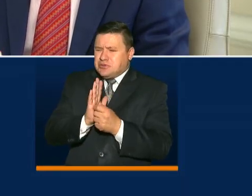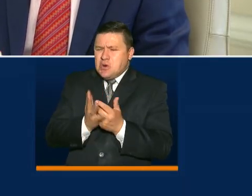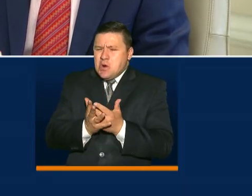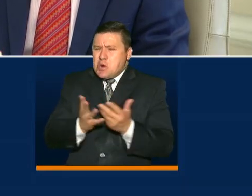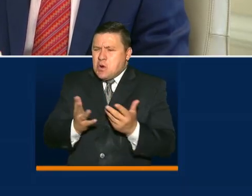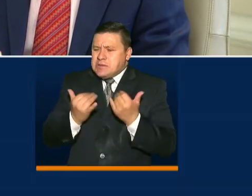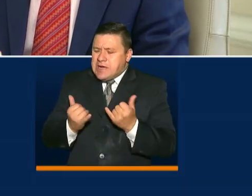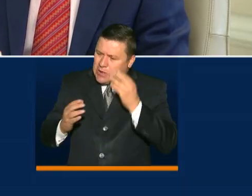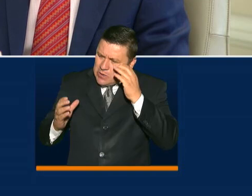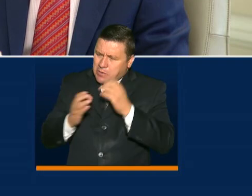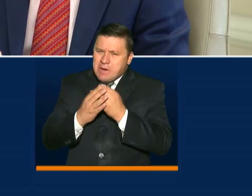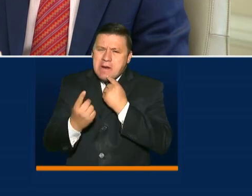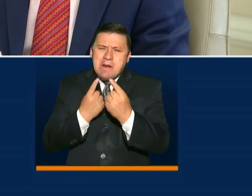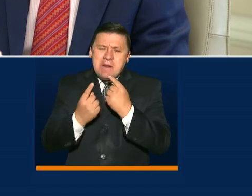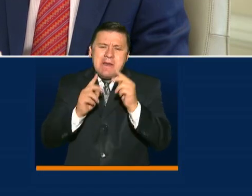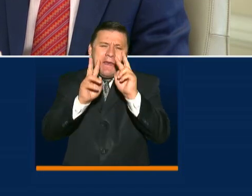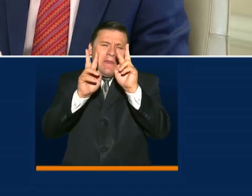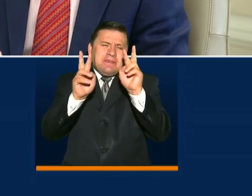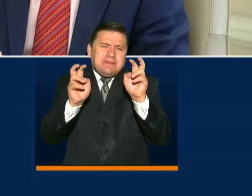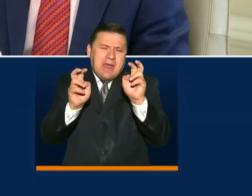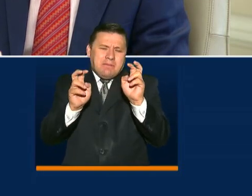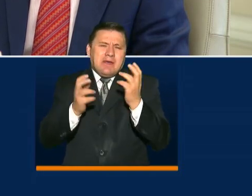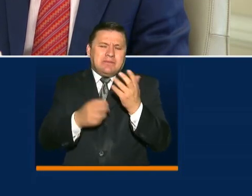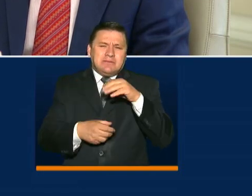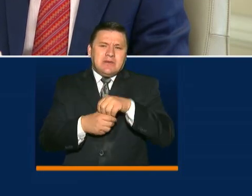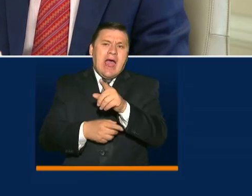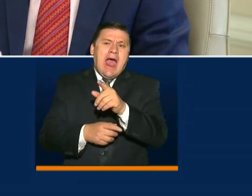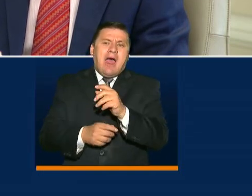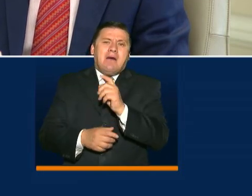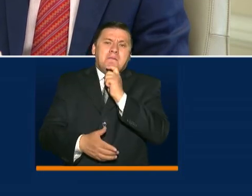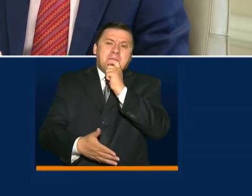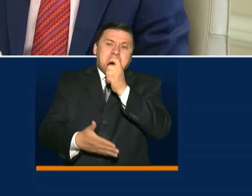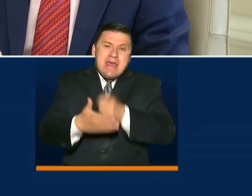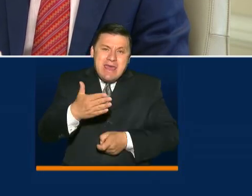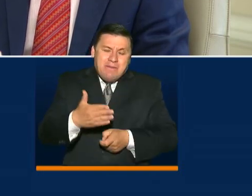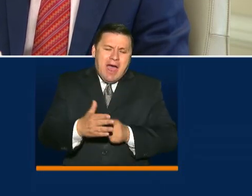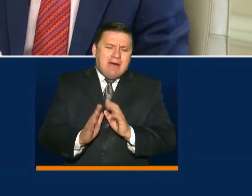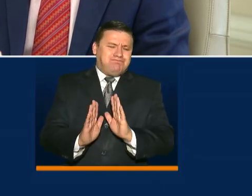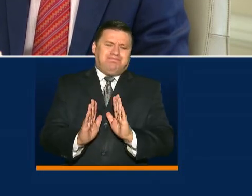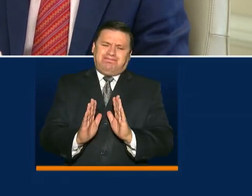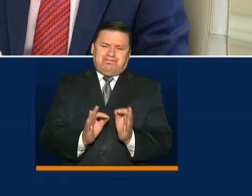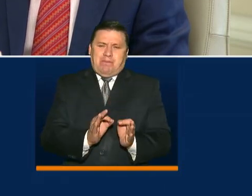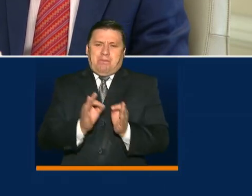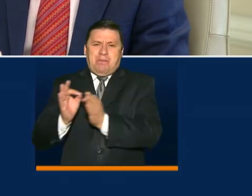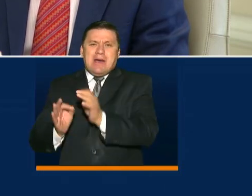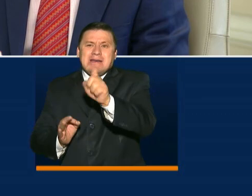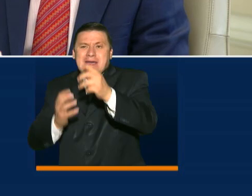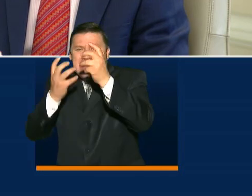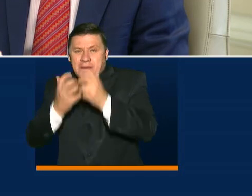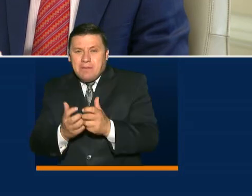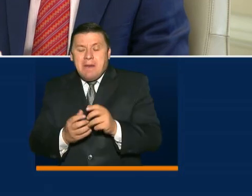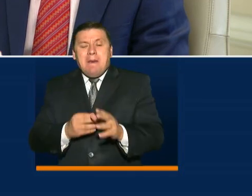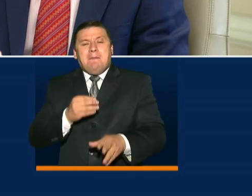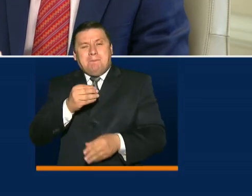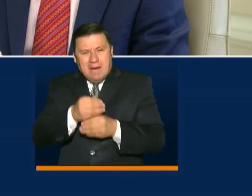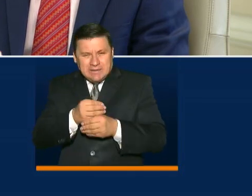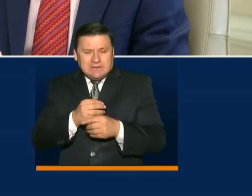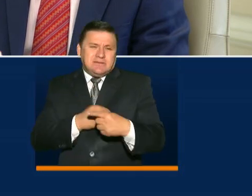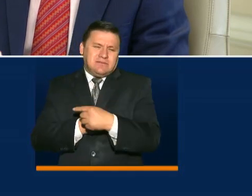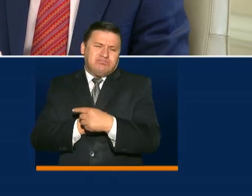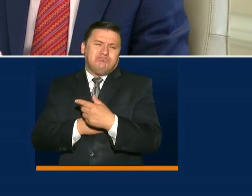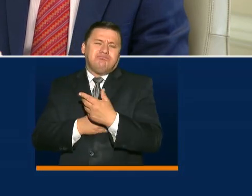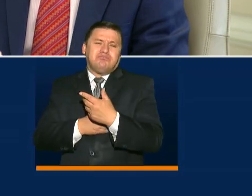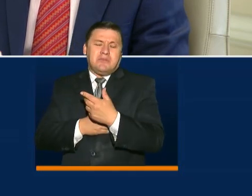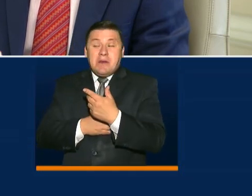muy concretas para hablar sobre los temas de exenciones de IVA para sectores que lo necesitan, pero adicionalmente